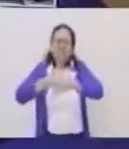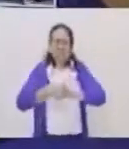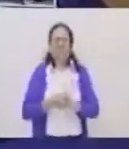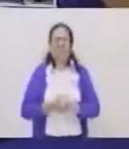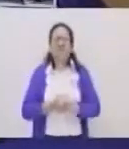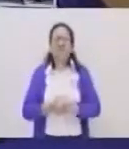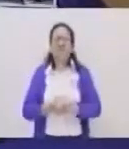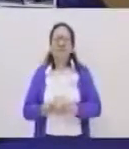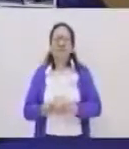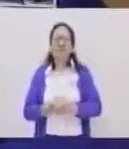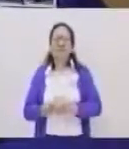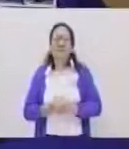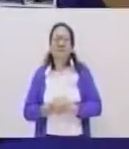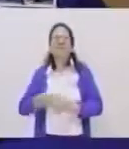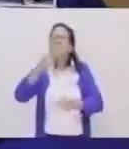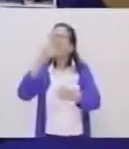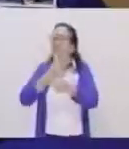gel.